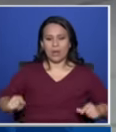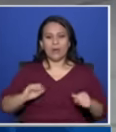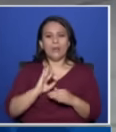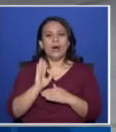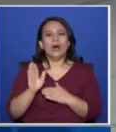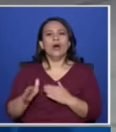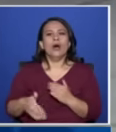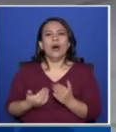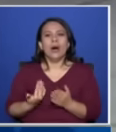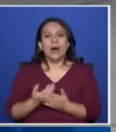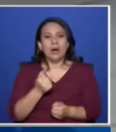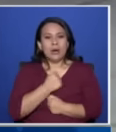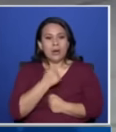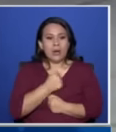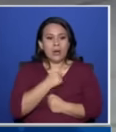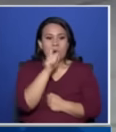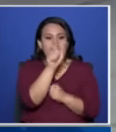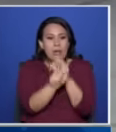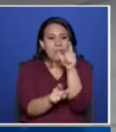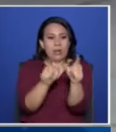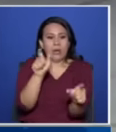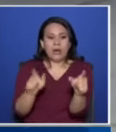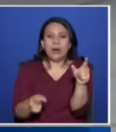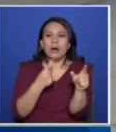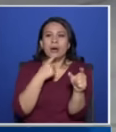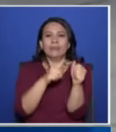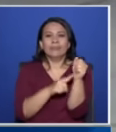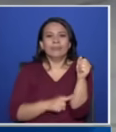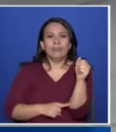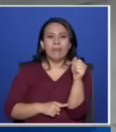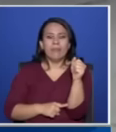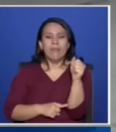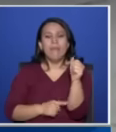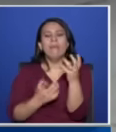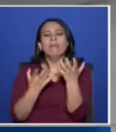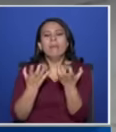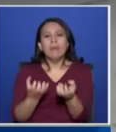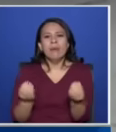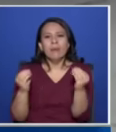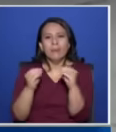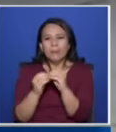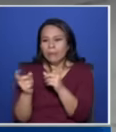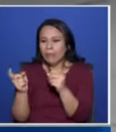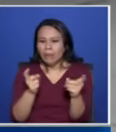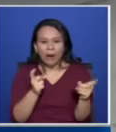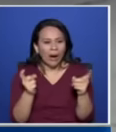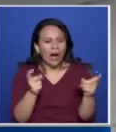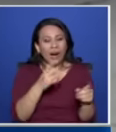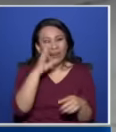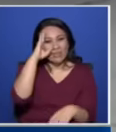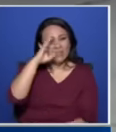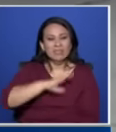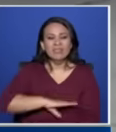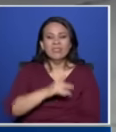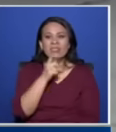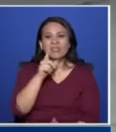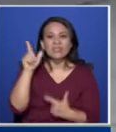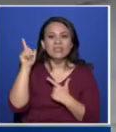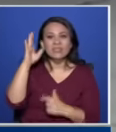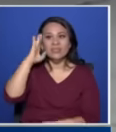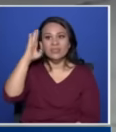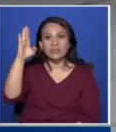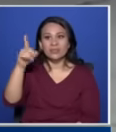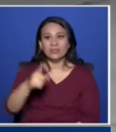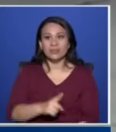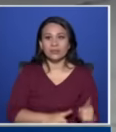todo. Moradores de la zona indican que este tipo de atracos son comunes, por eso piden mayor control por parte de la policía y de los militares. Ahí está